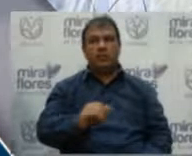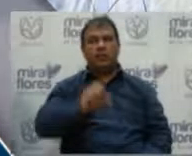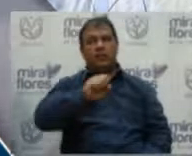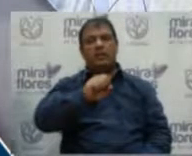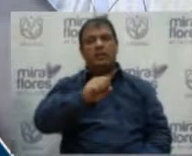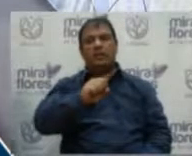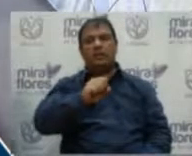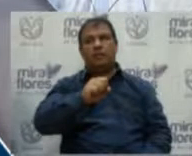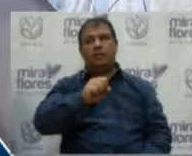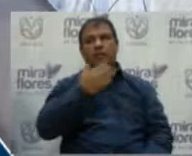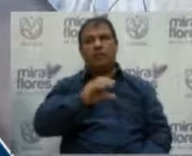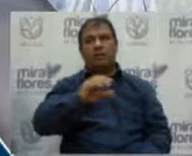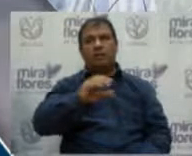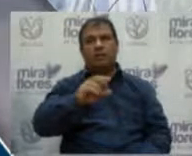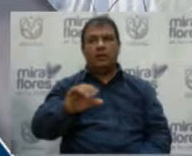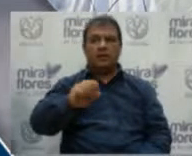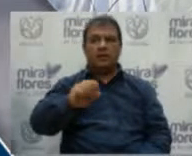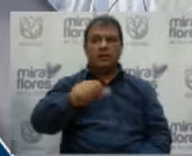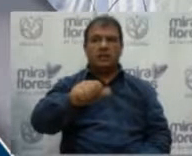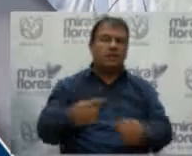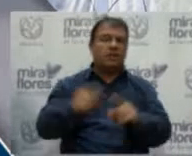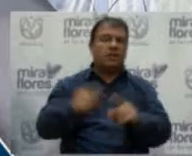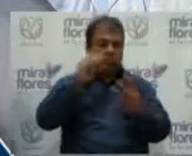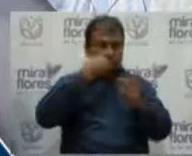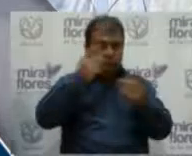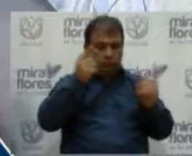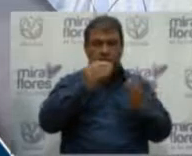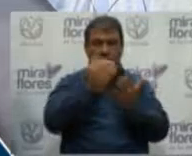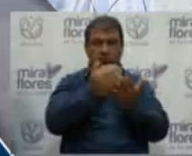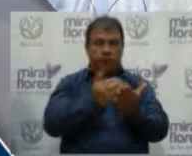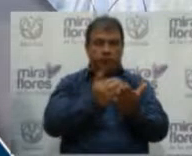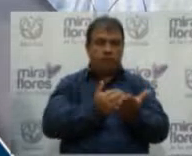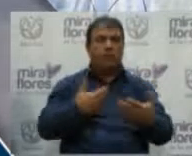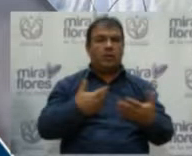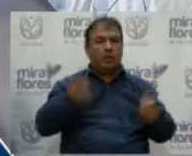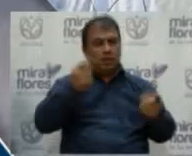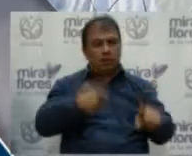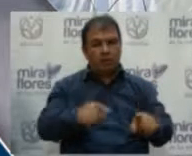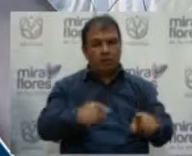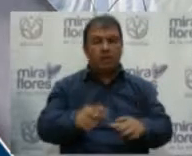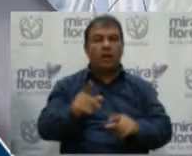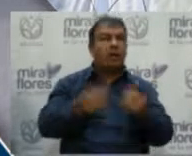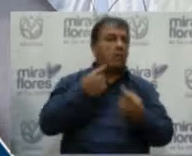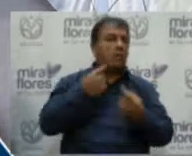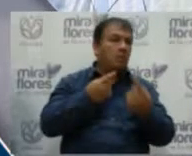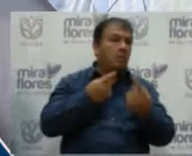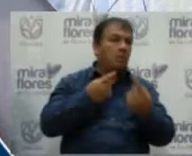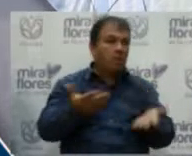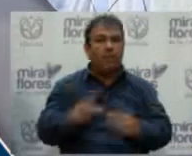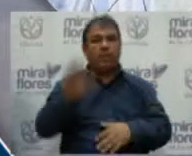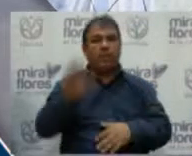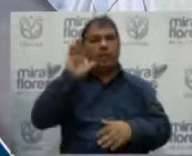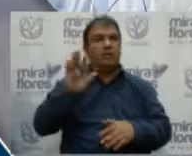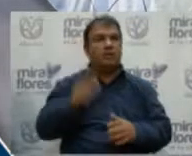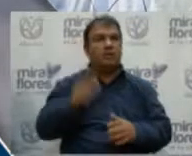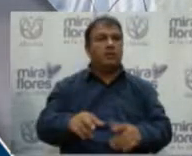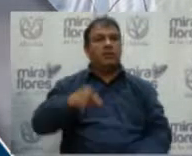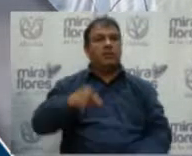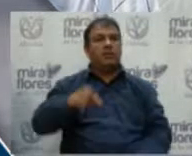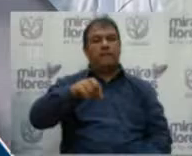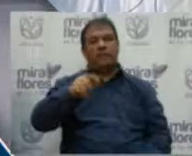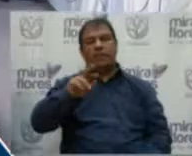de conformidad con las consideraciones expuestas en dicho acuerdo. ¿Algún comentario, alguna intervención? La regidora